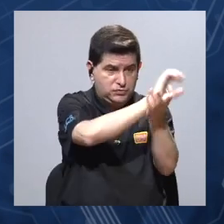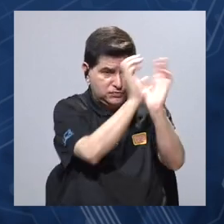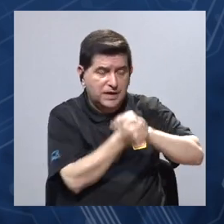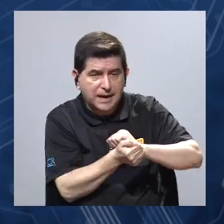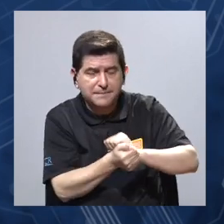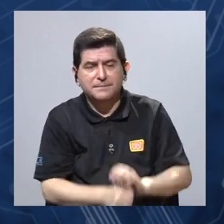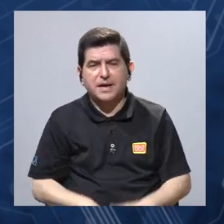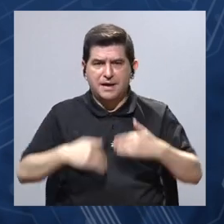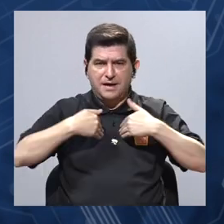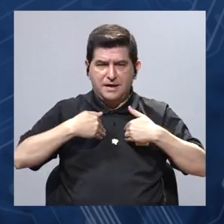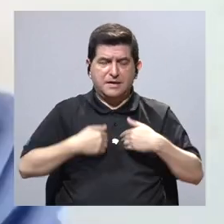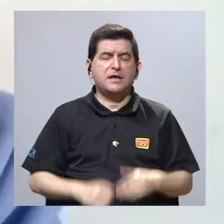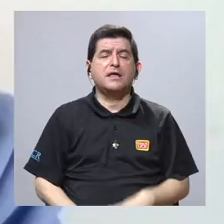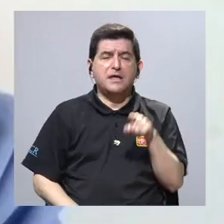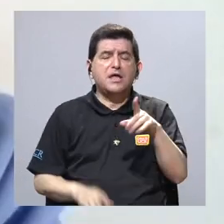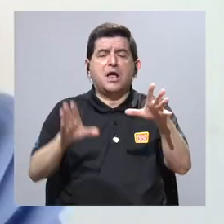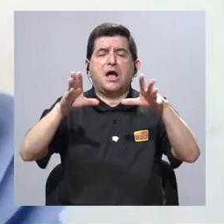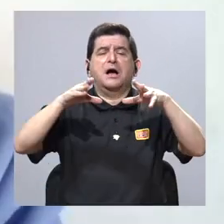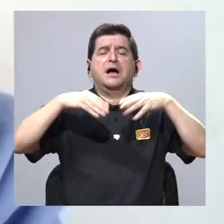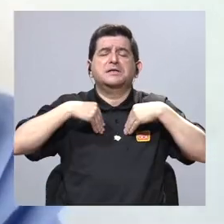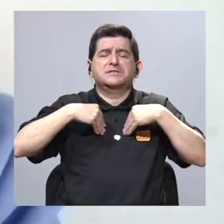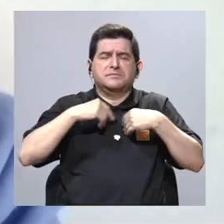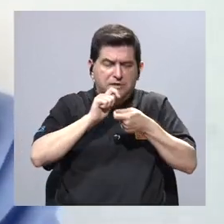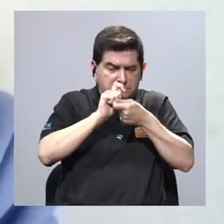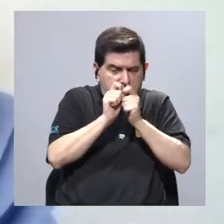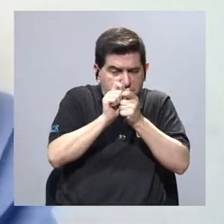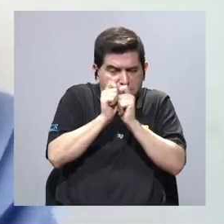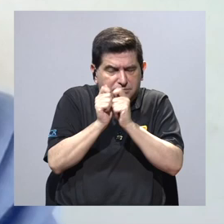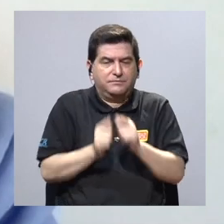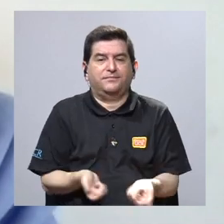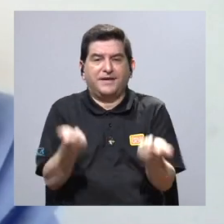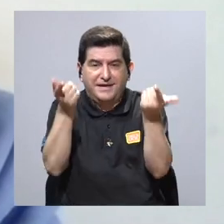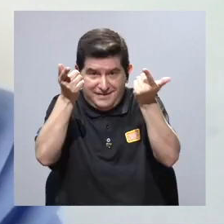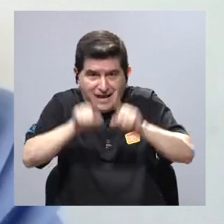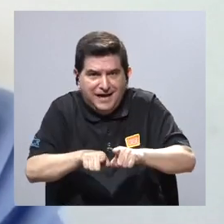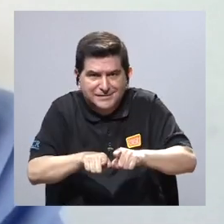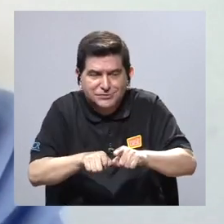Y adaptarse a esa especie. Por eso es que, digamos, en el caso